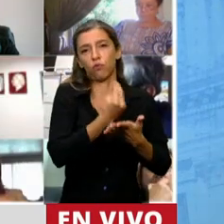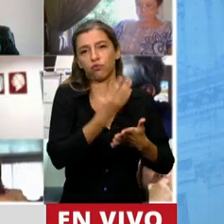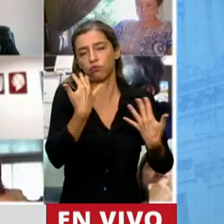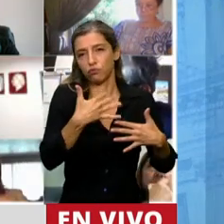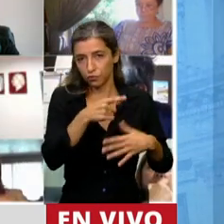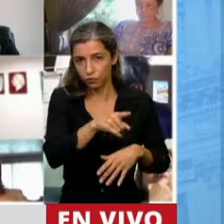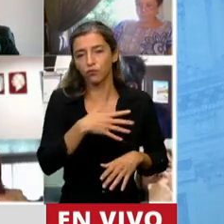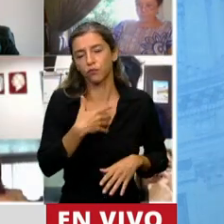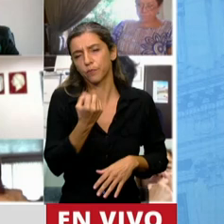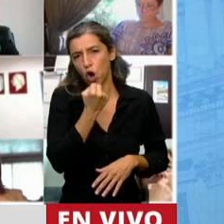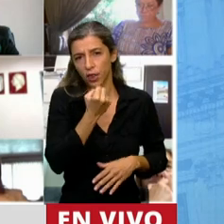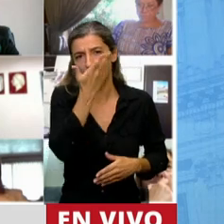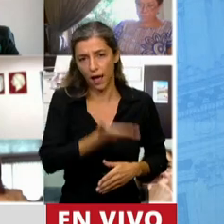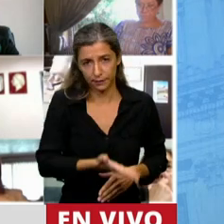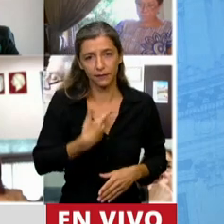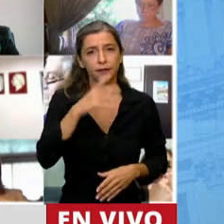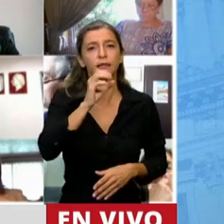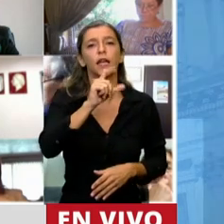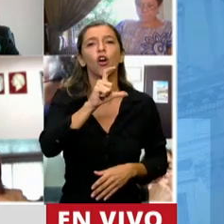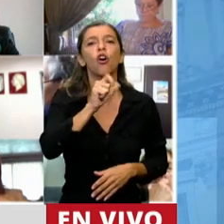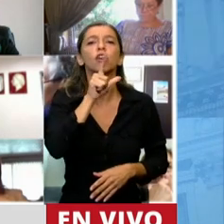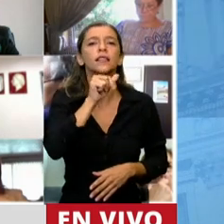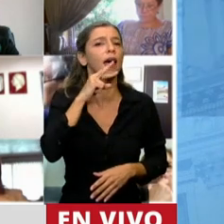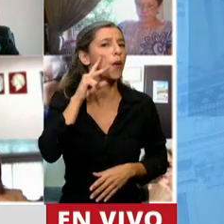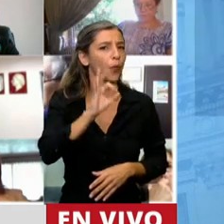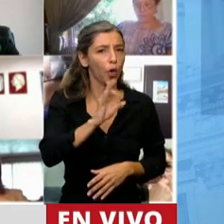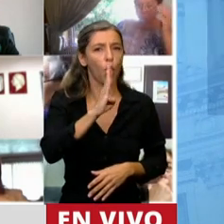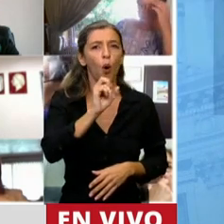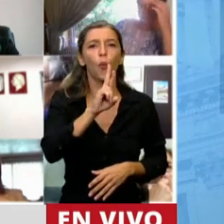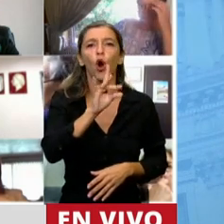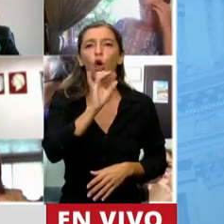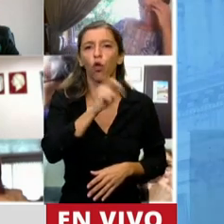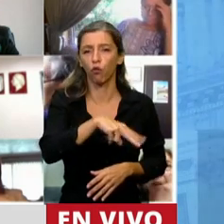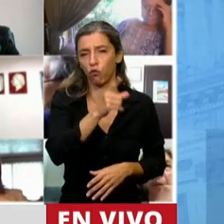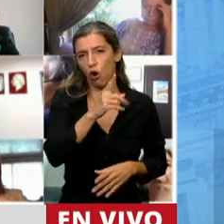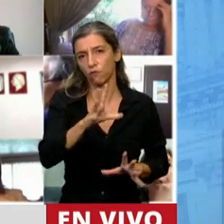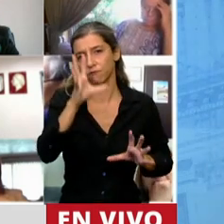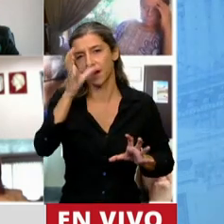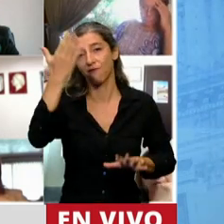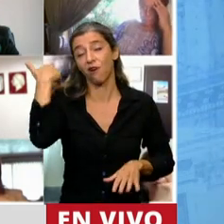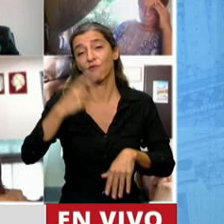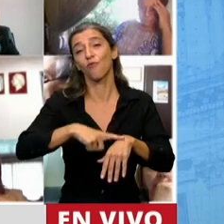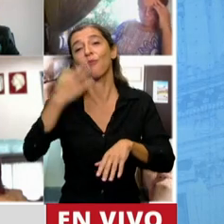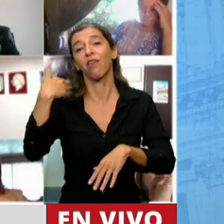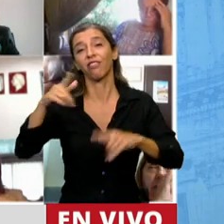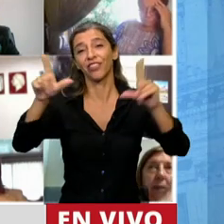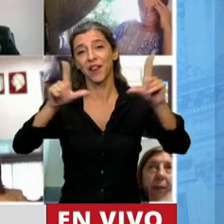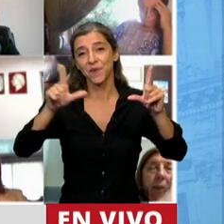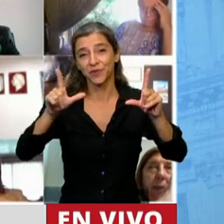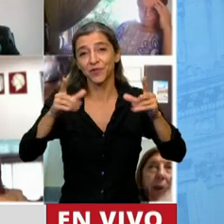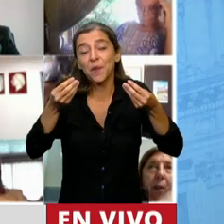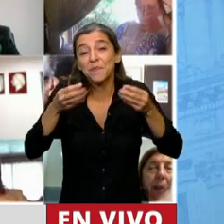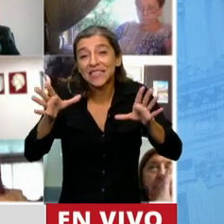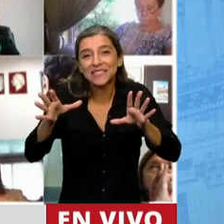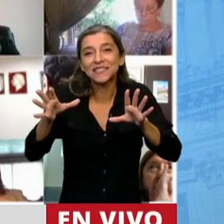Mendoza, con Octavio Bordón, en los primeros debates televisivos, en vez